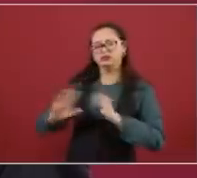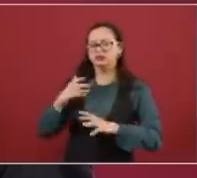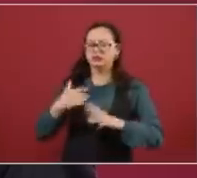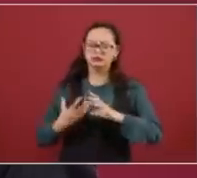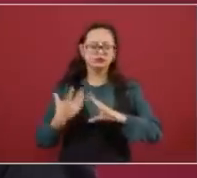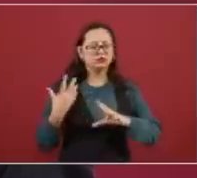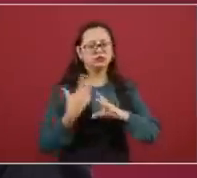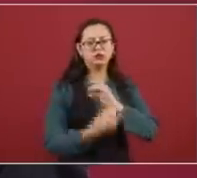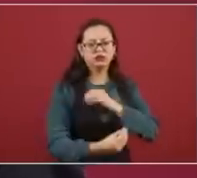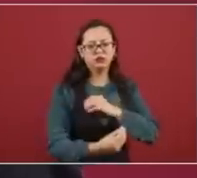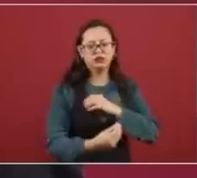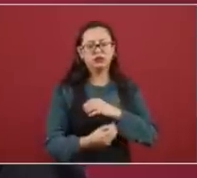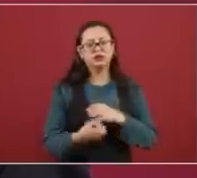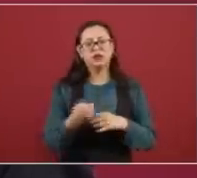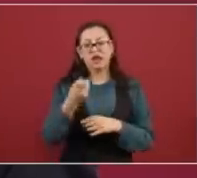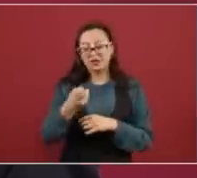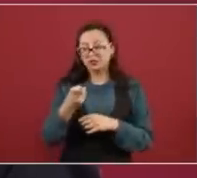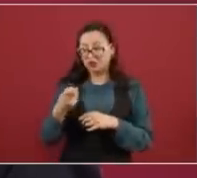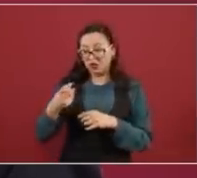Nosotros estamos